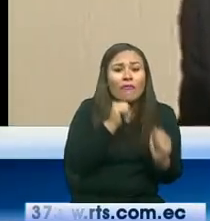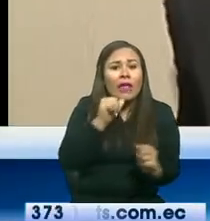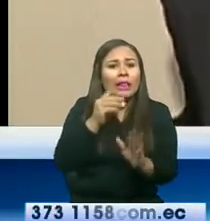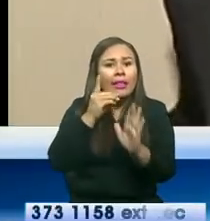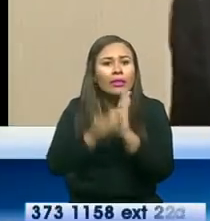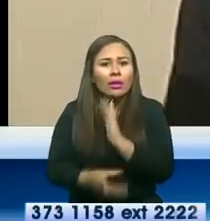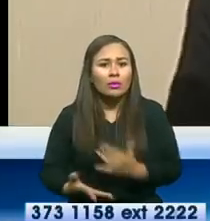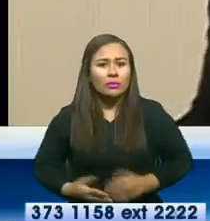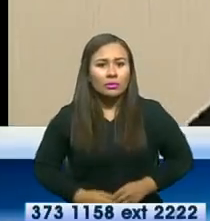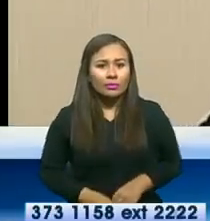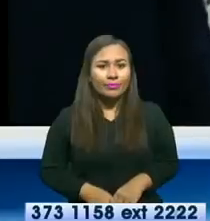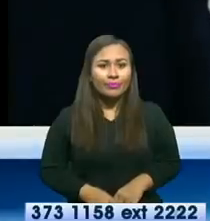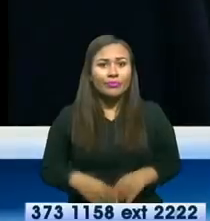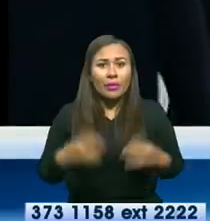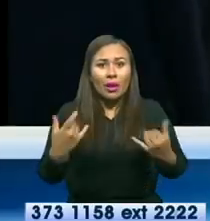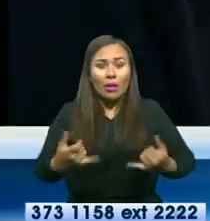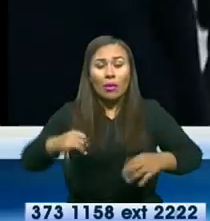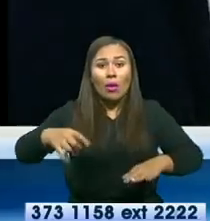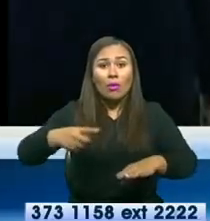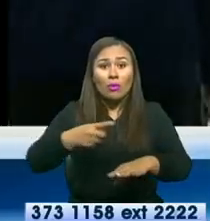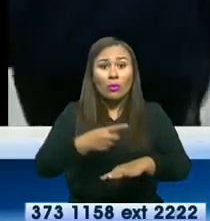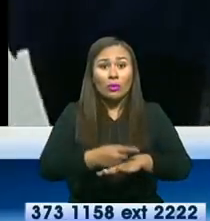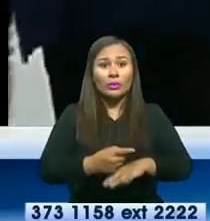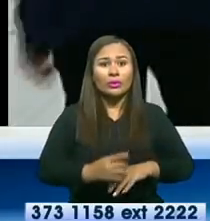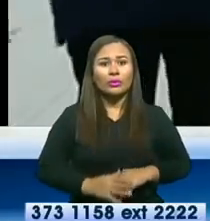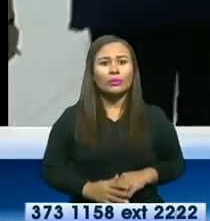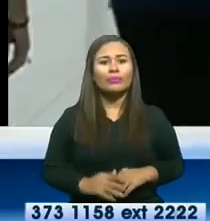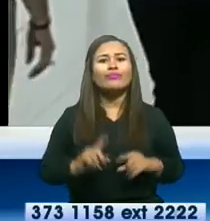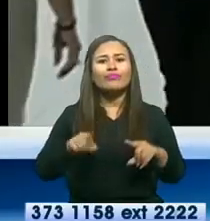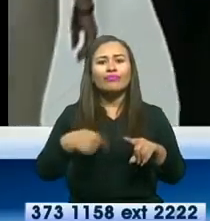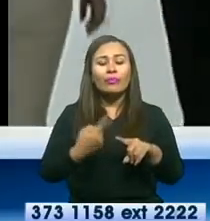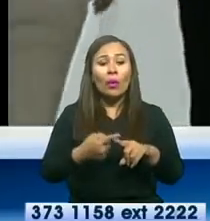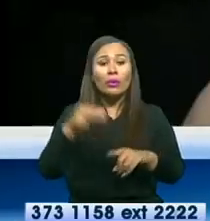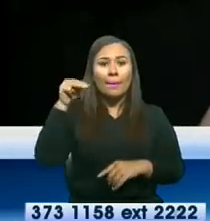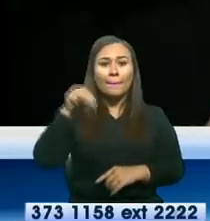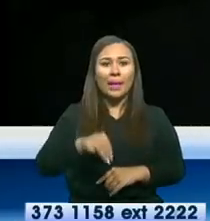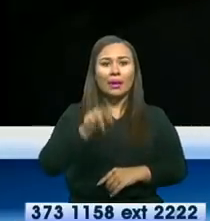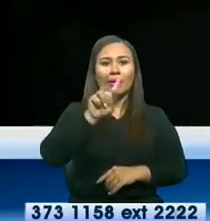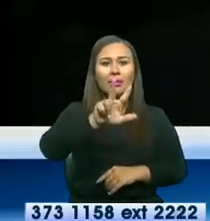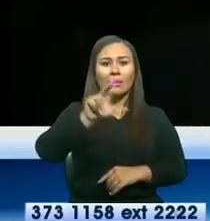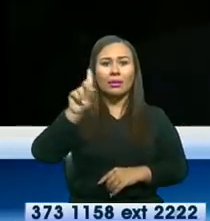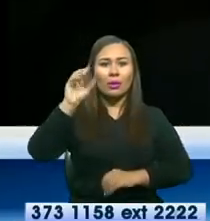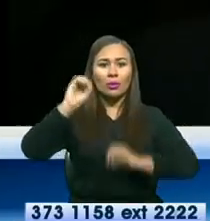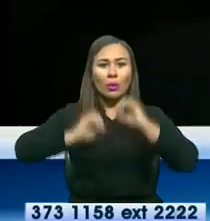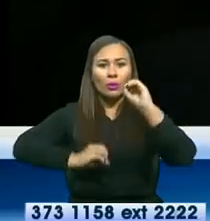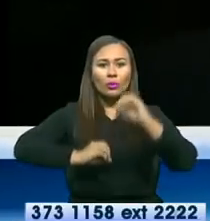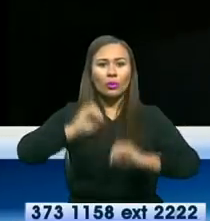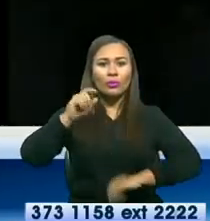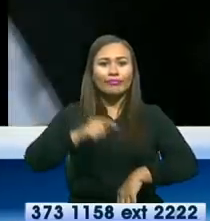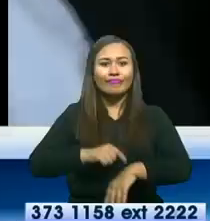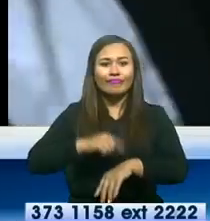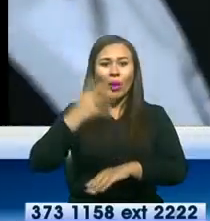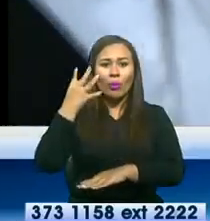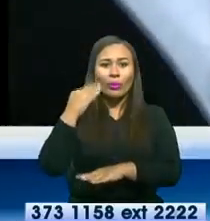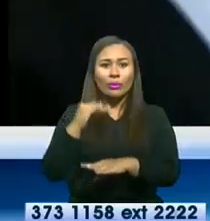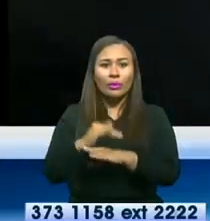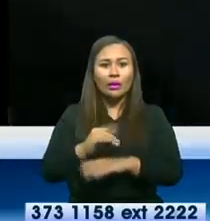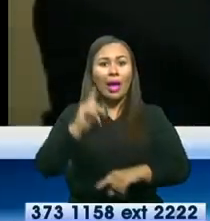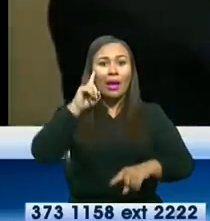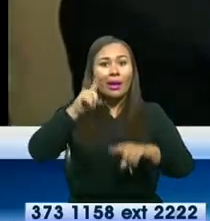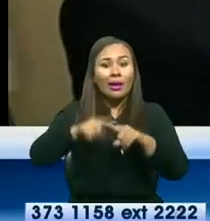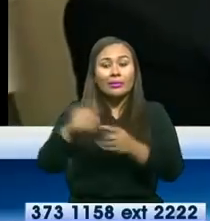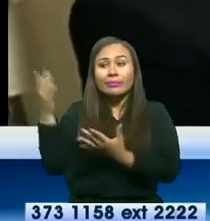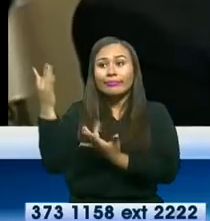la audiencia de juzgamiento fue convocada para el martes 31 de octubre a las 16 horas. Hasta que el dictamen